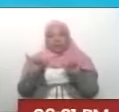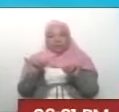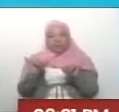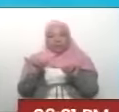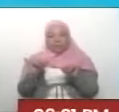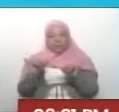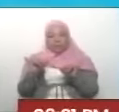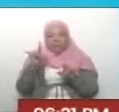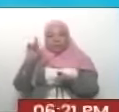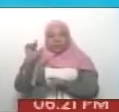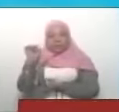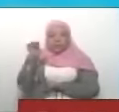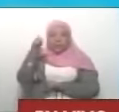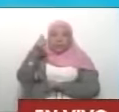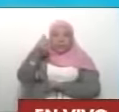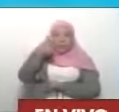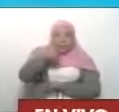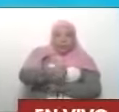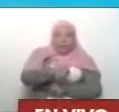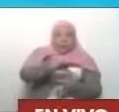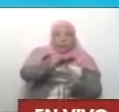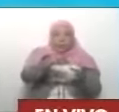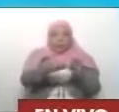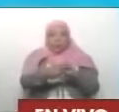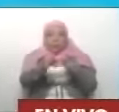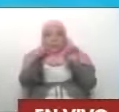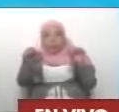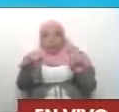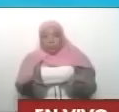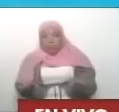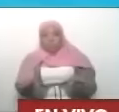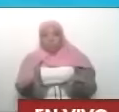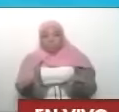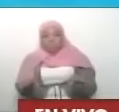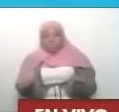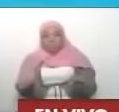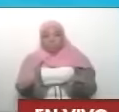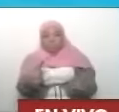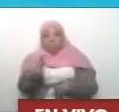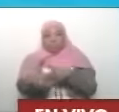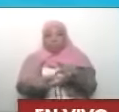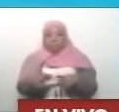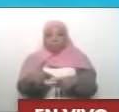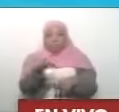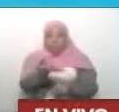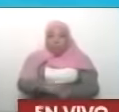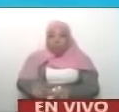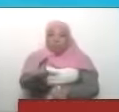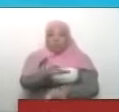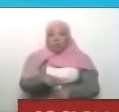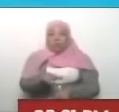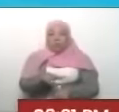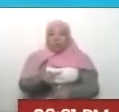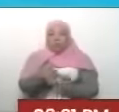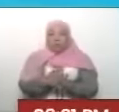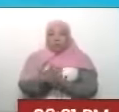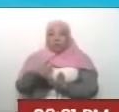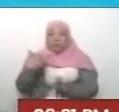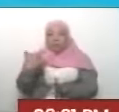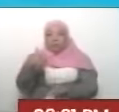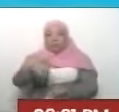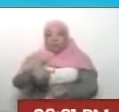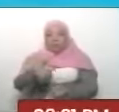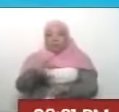ser sustituida por el más ambiguo, esto que se contará pasó en cualquier lugar, pero pudo haber pasado